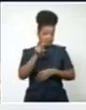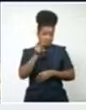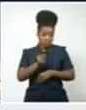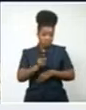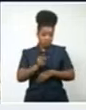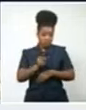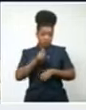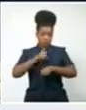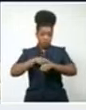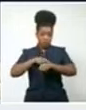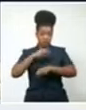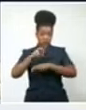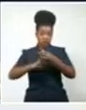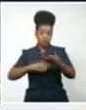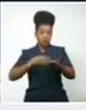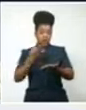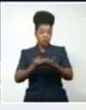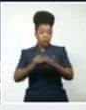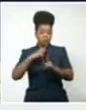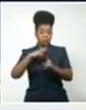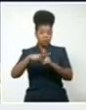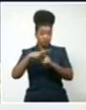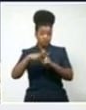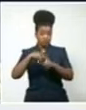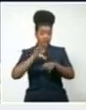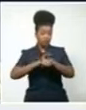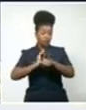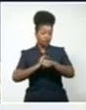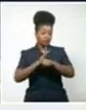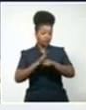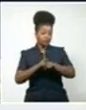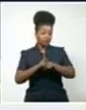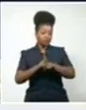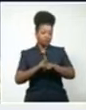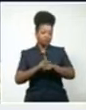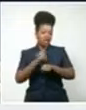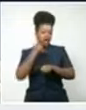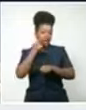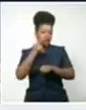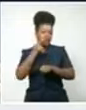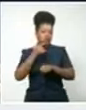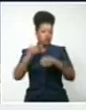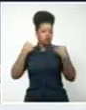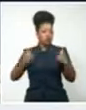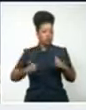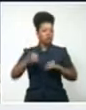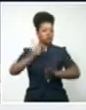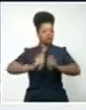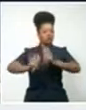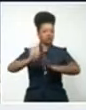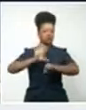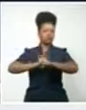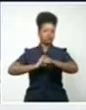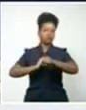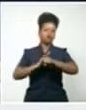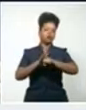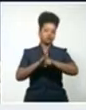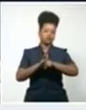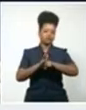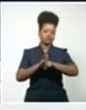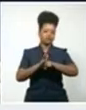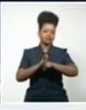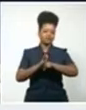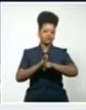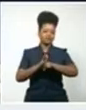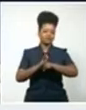se le hace esa prueba y da positiva, pues tiene anticuerpos contra la enfermedad. Por lo tanto, ha estado expuesto